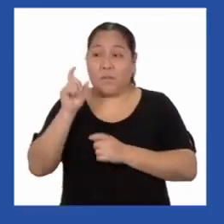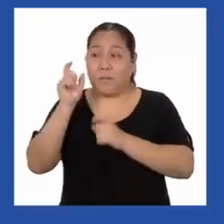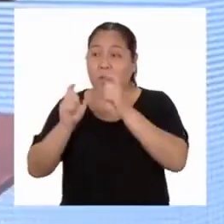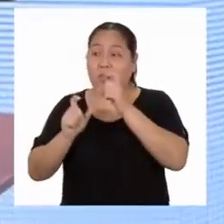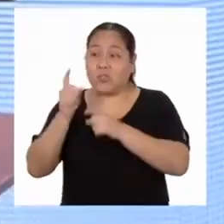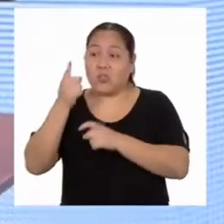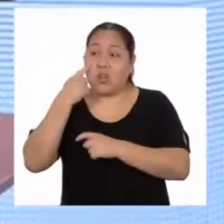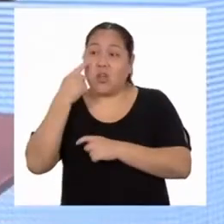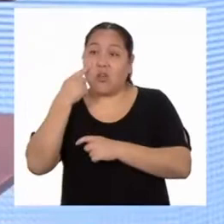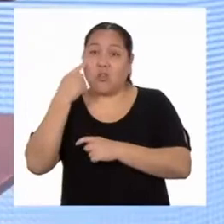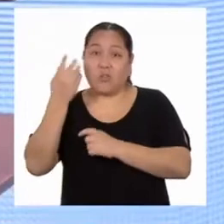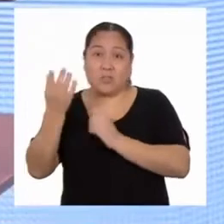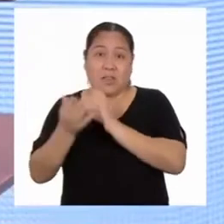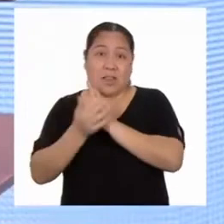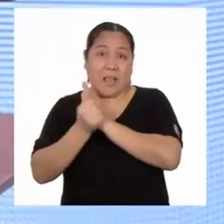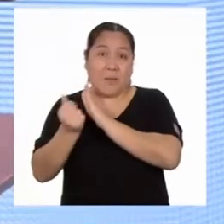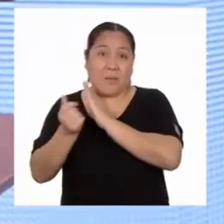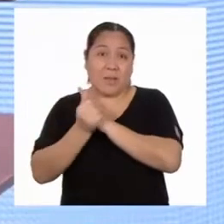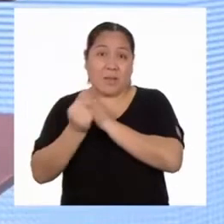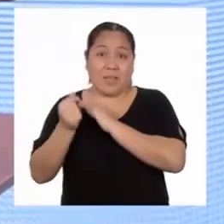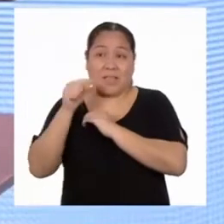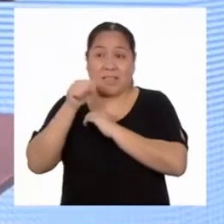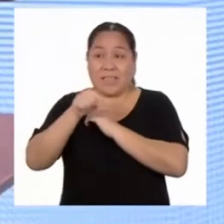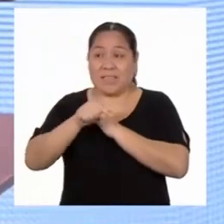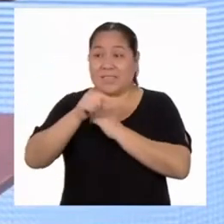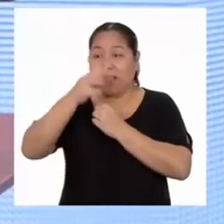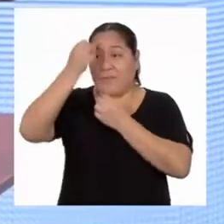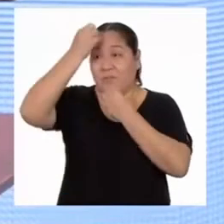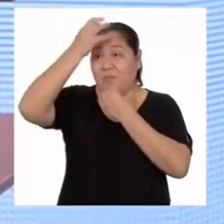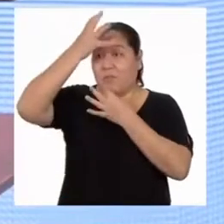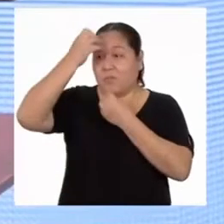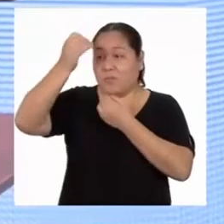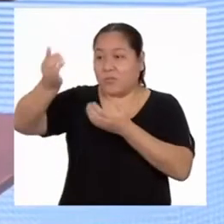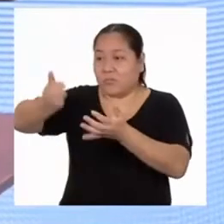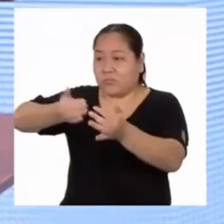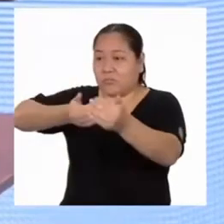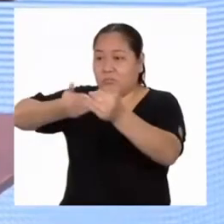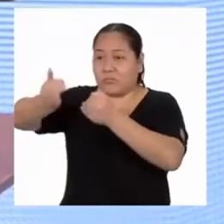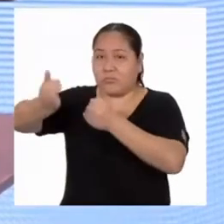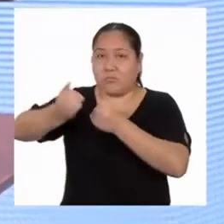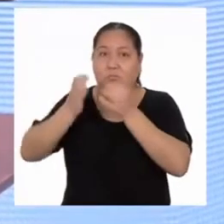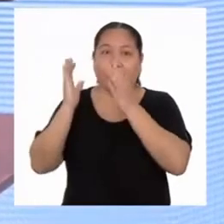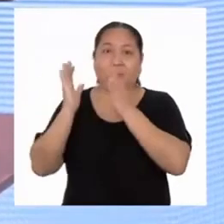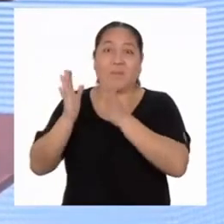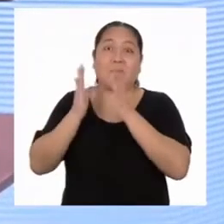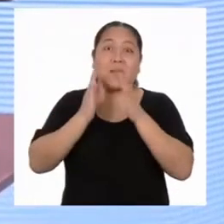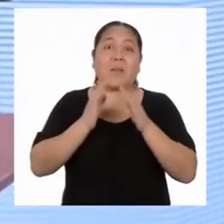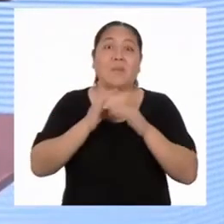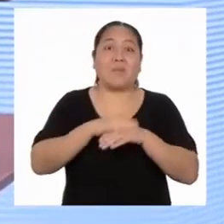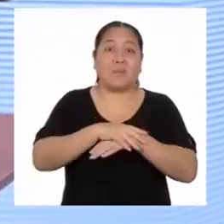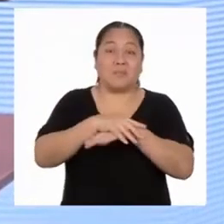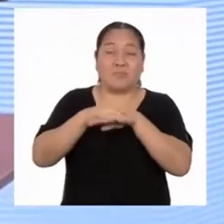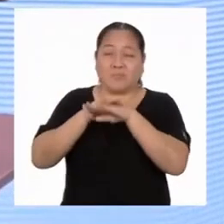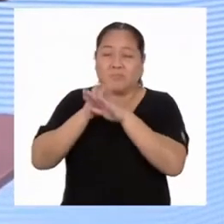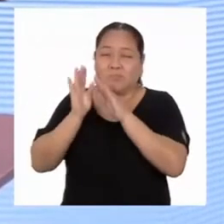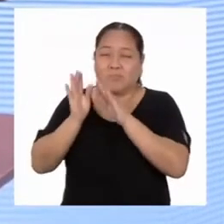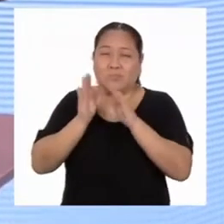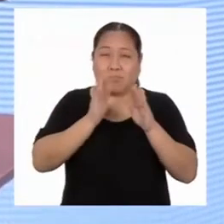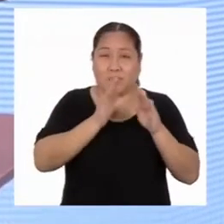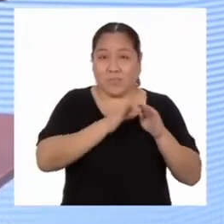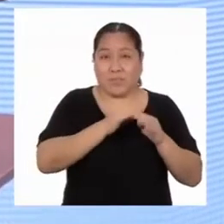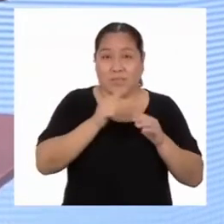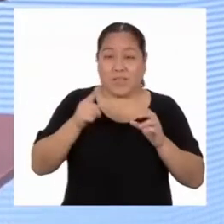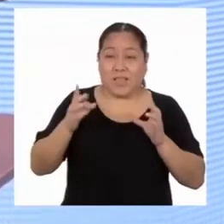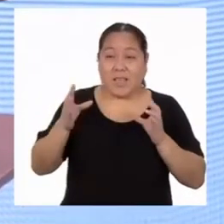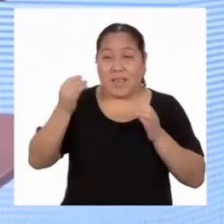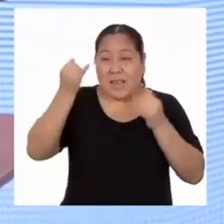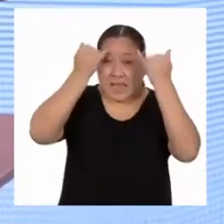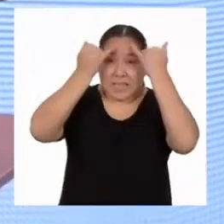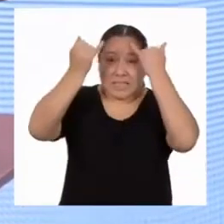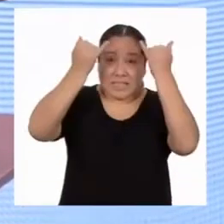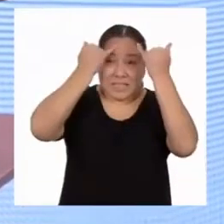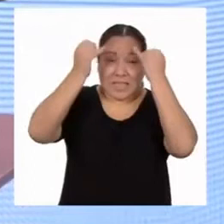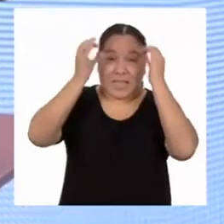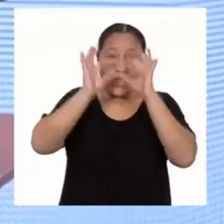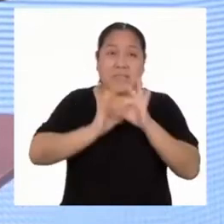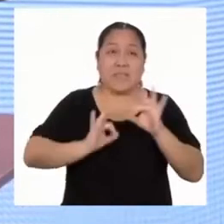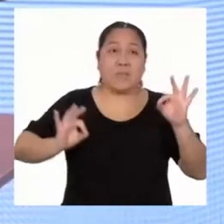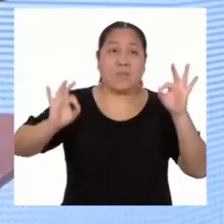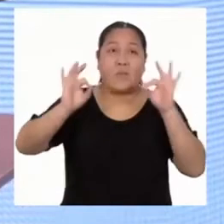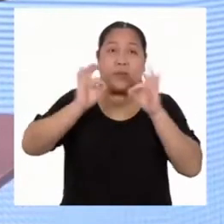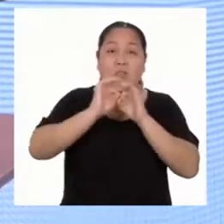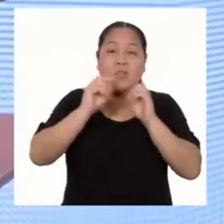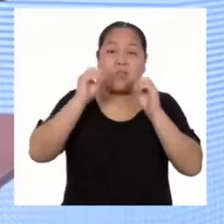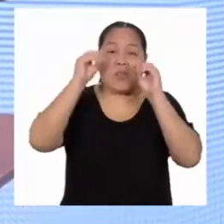tema. Con toda la información recogida, elaboramos nuestra planificación, o sea, el conjunto de ideas importantes para